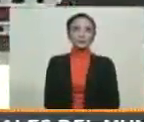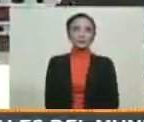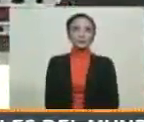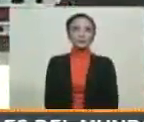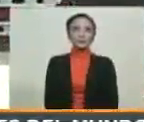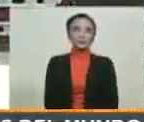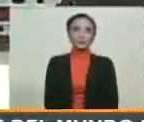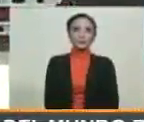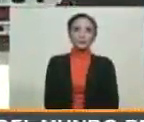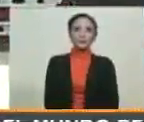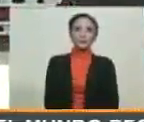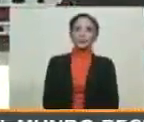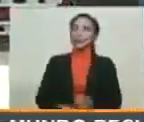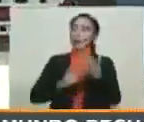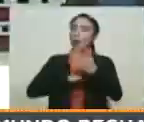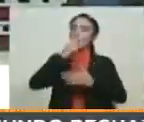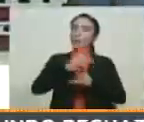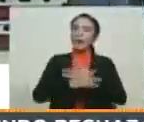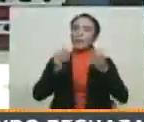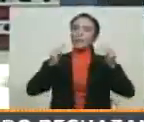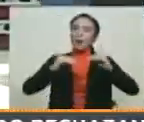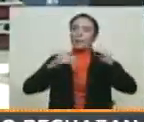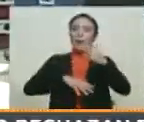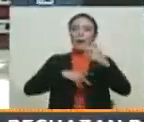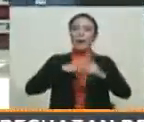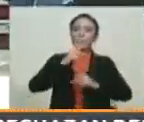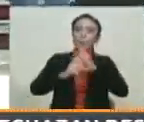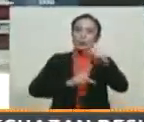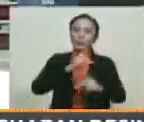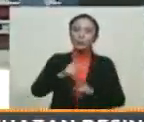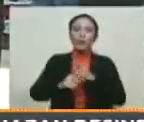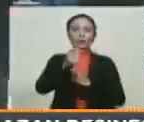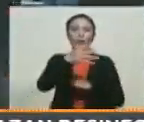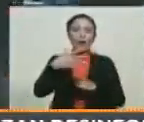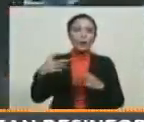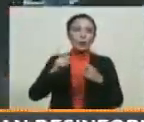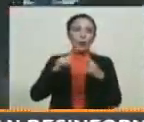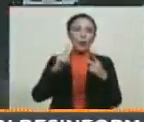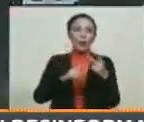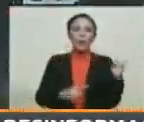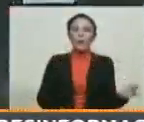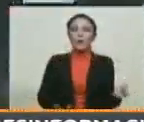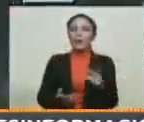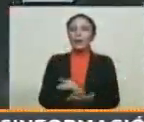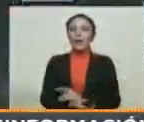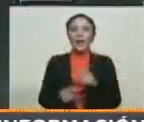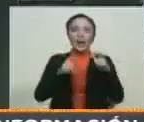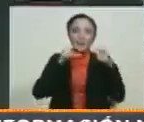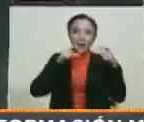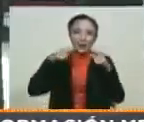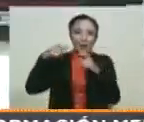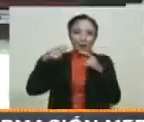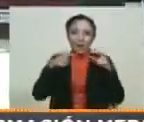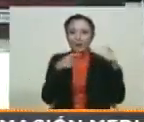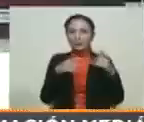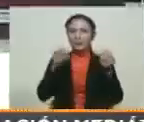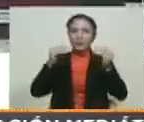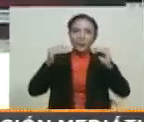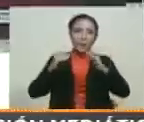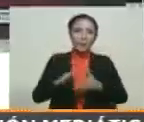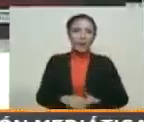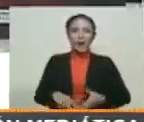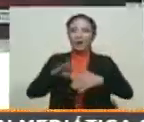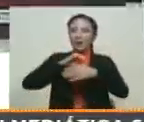un plan para elevar la producción de arroz de maíz y ajonjolí de